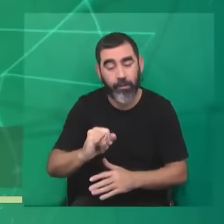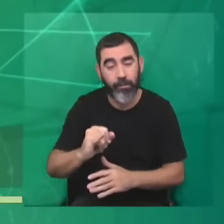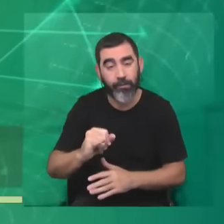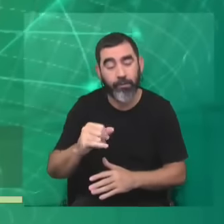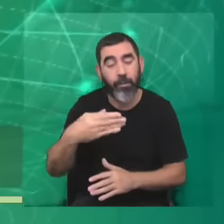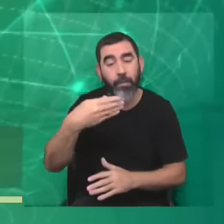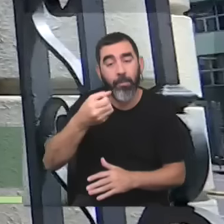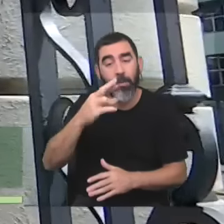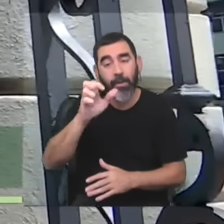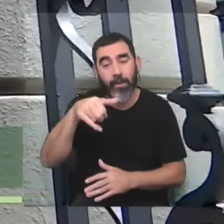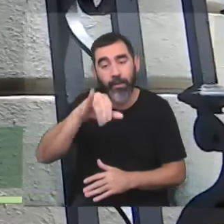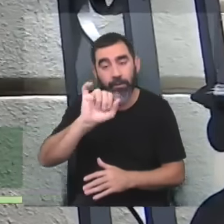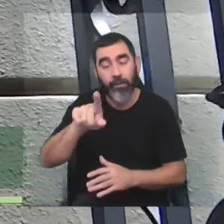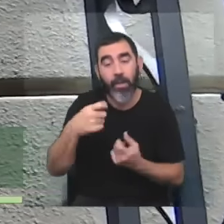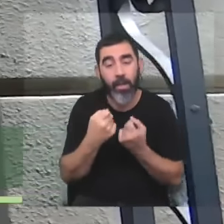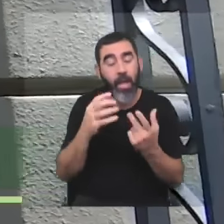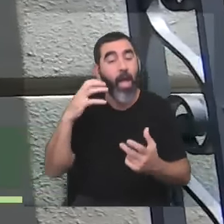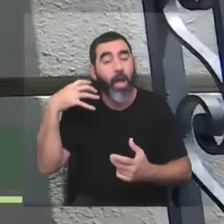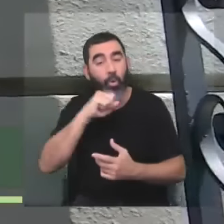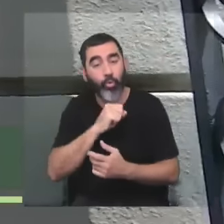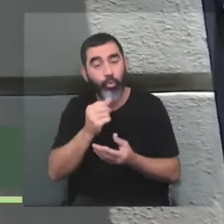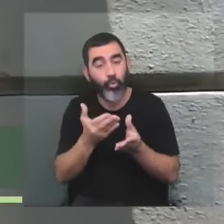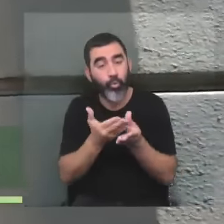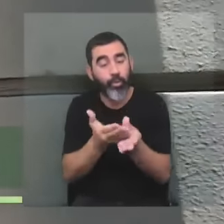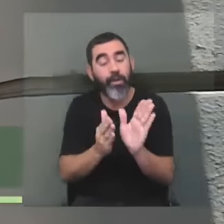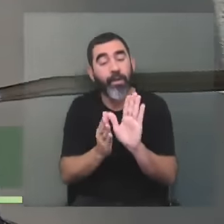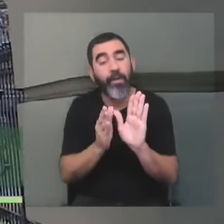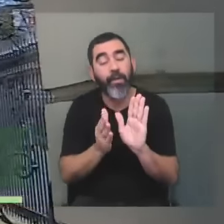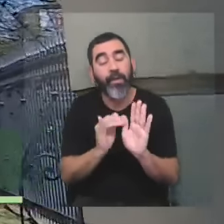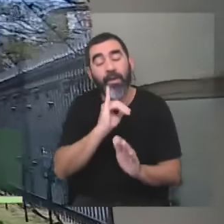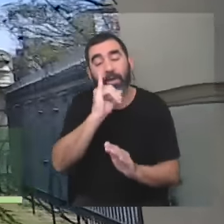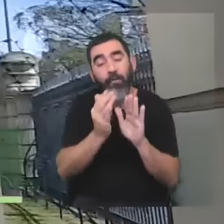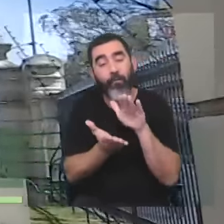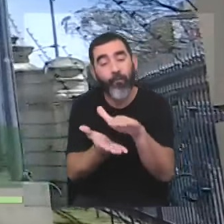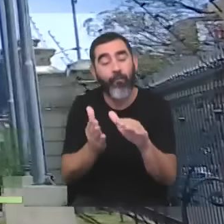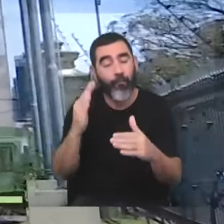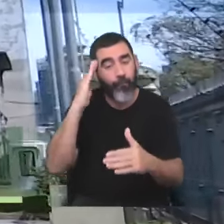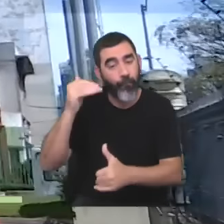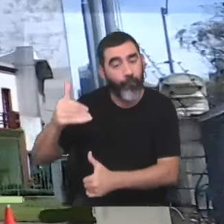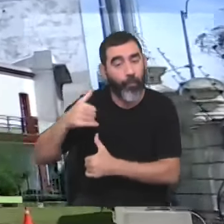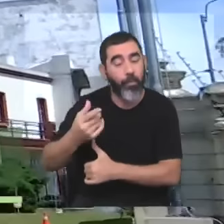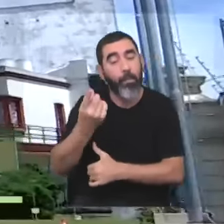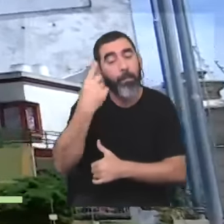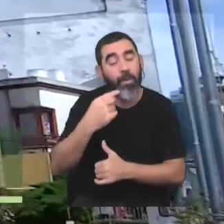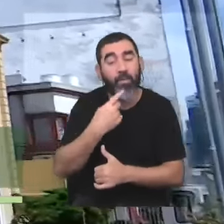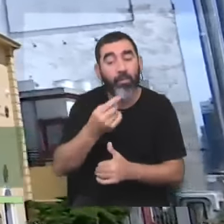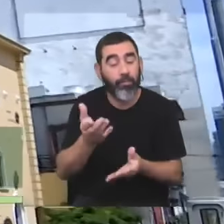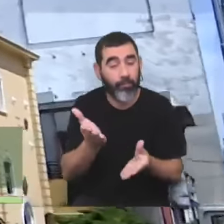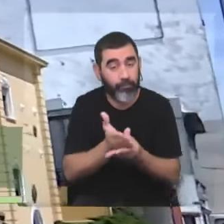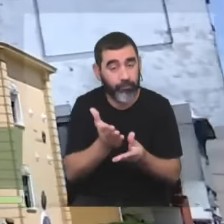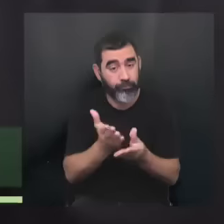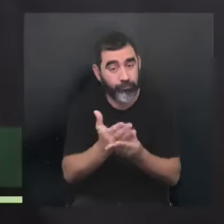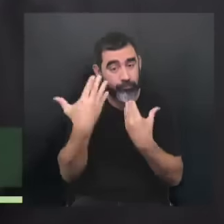y en agosto entregó en mano al presidente Vázquez el informe con los resultados del trabajo de los militares sin embargo según documentación militar